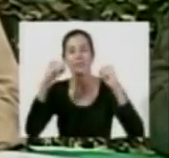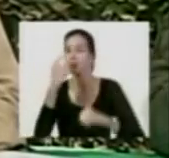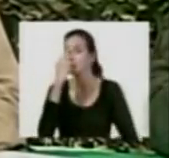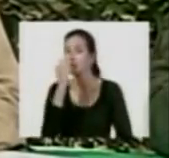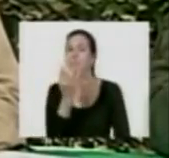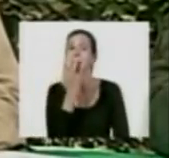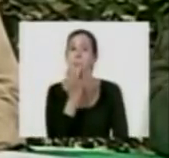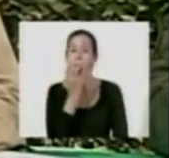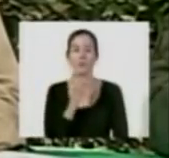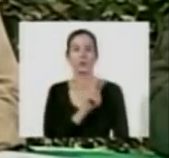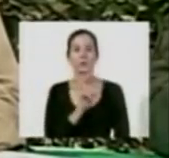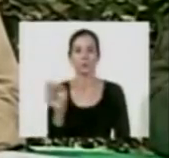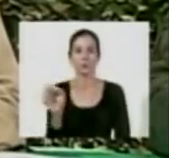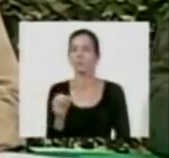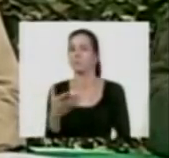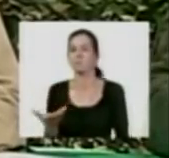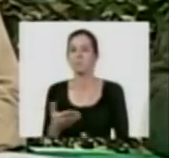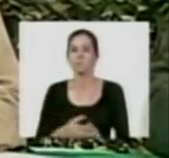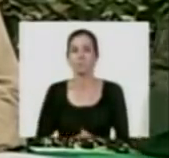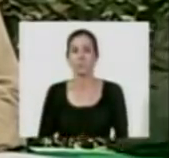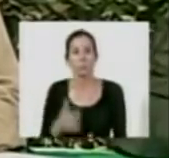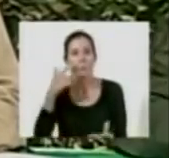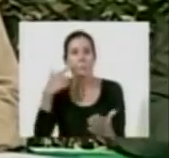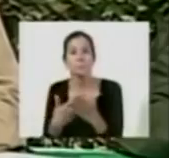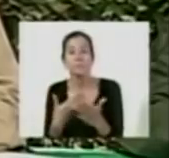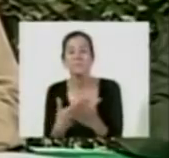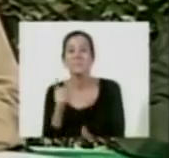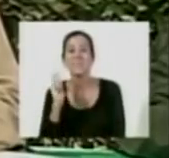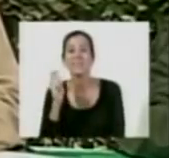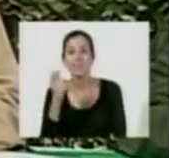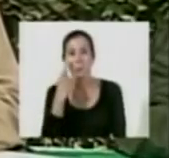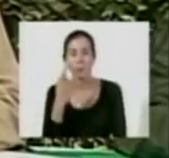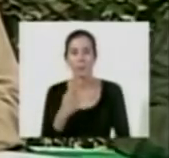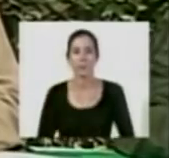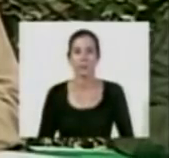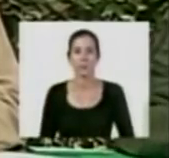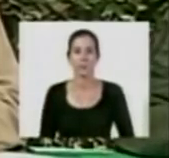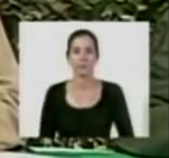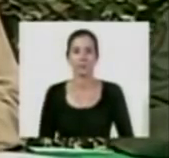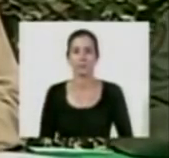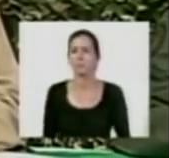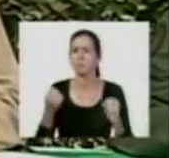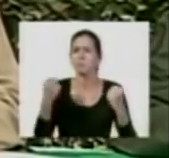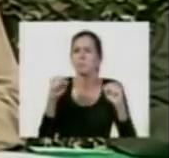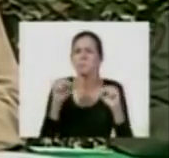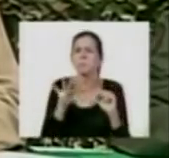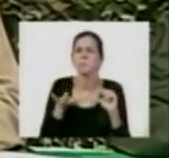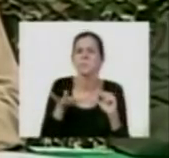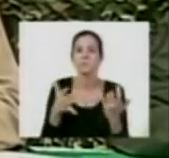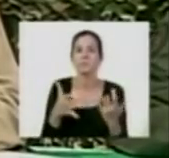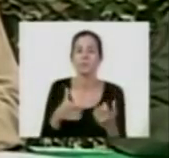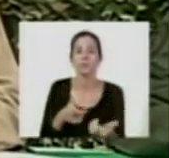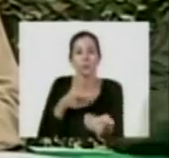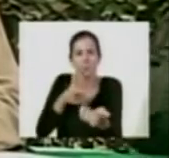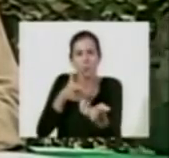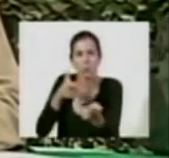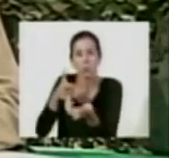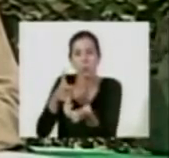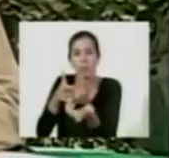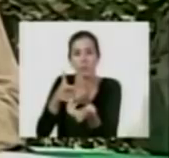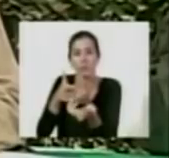200. Vamos a ser testigos desde aquí del ejercicio específico de fuego real de los sistemas